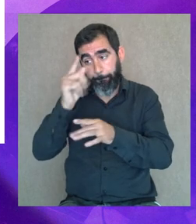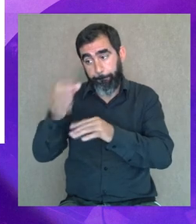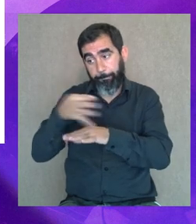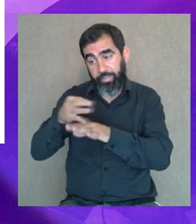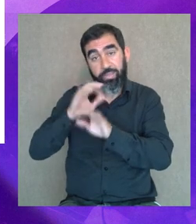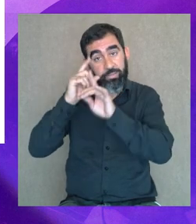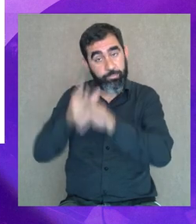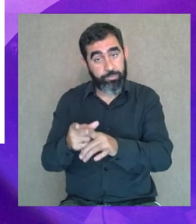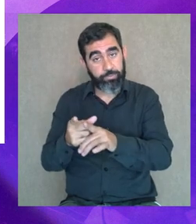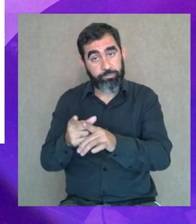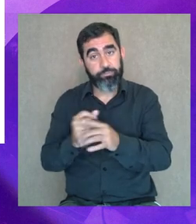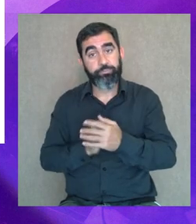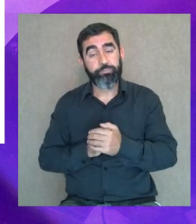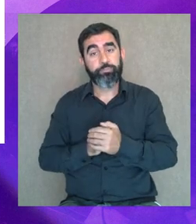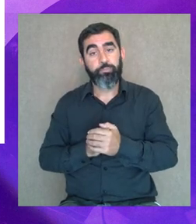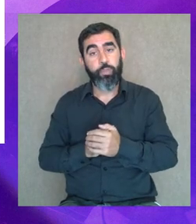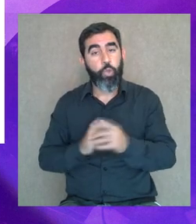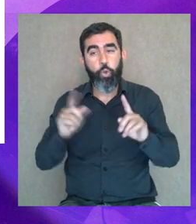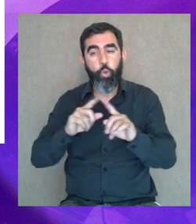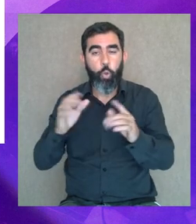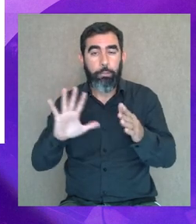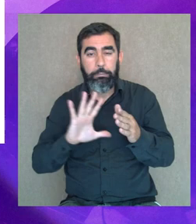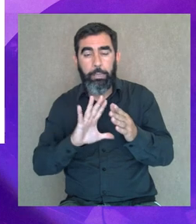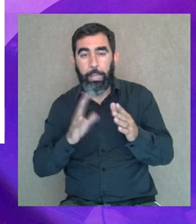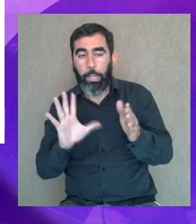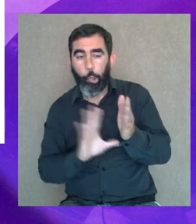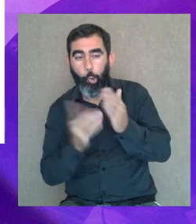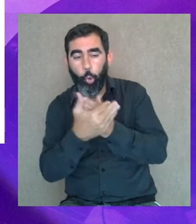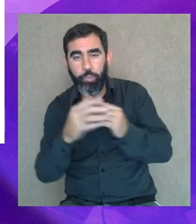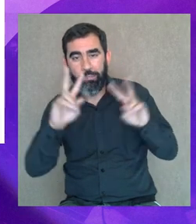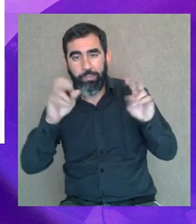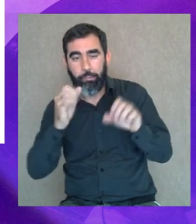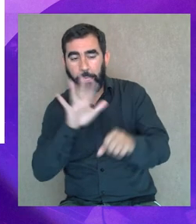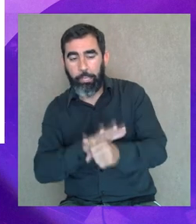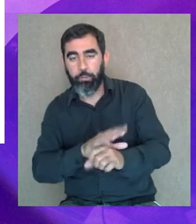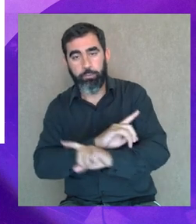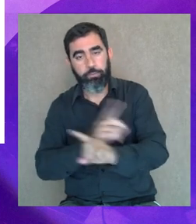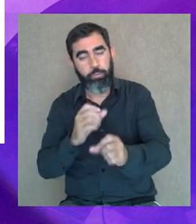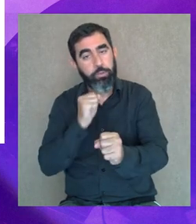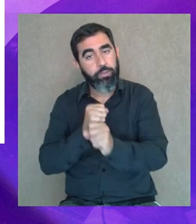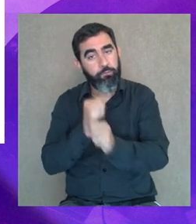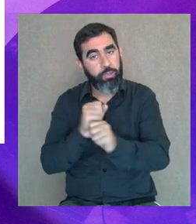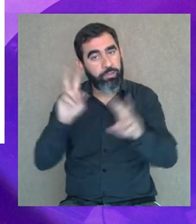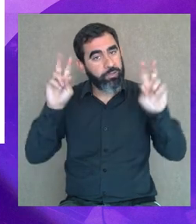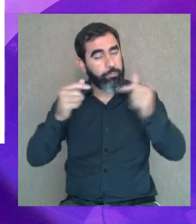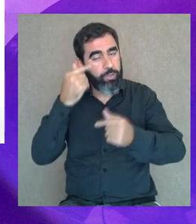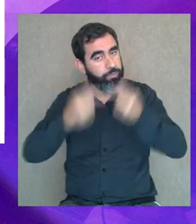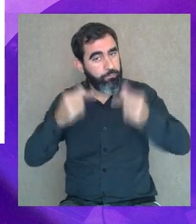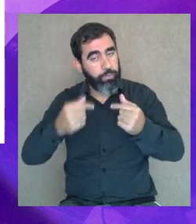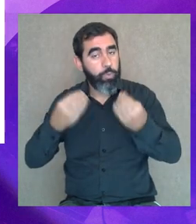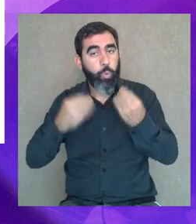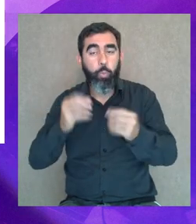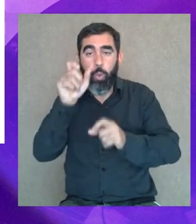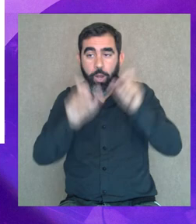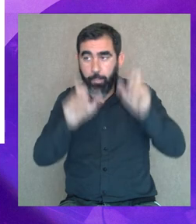importancia de invisibilizar determinados temas y trabajar con eso